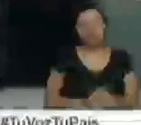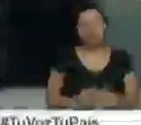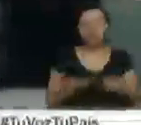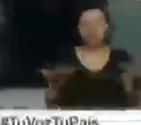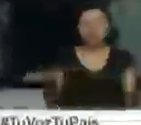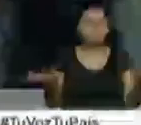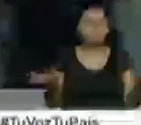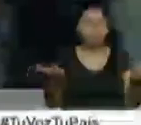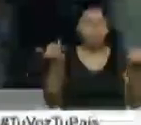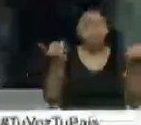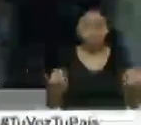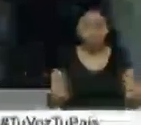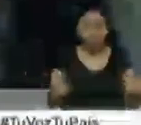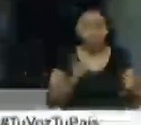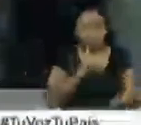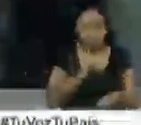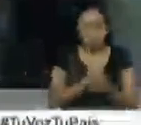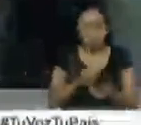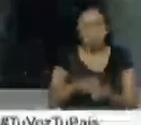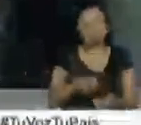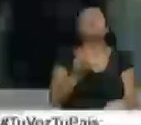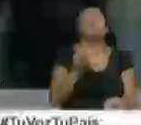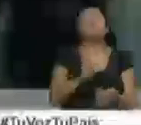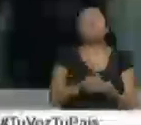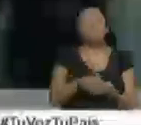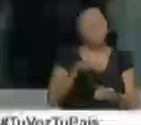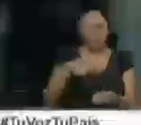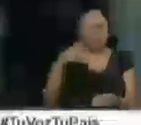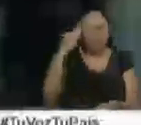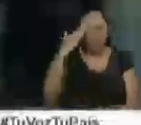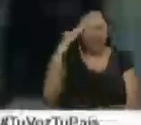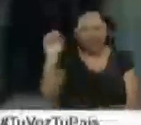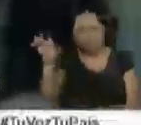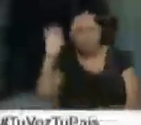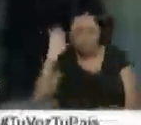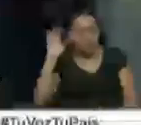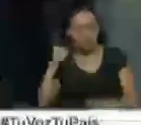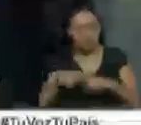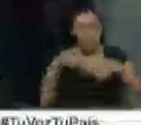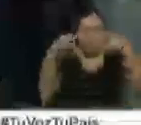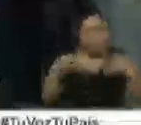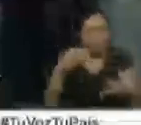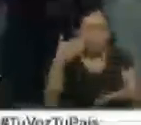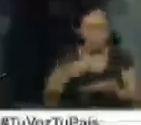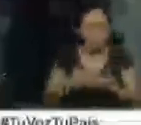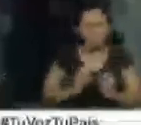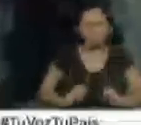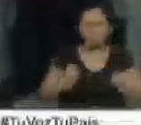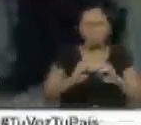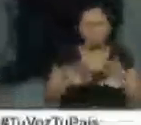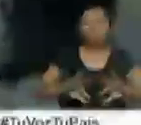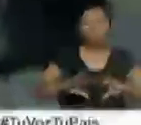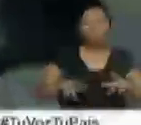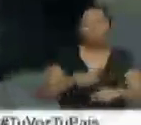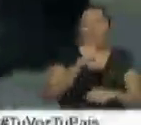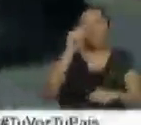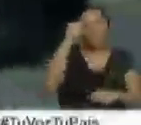Hoy sucedió un hecho que en verdad todos ya estábamos esperando, que es una denuncia concreta sobre la cuestión de corrupción del gobierno de